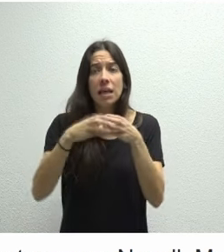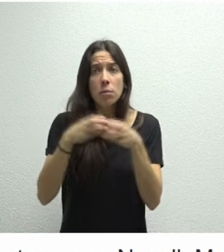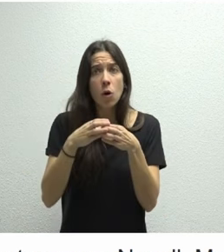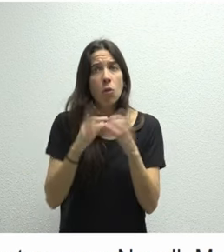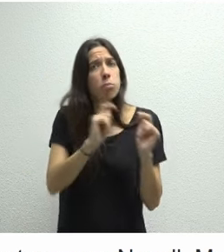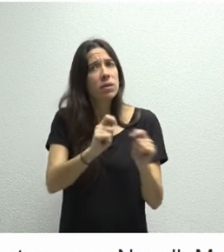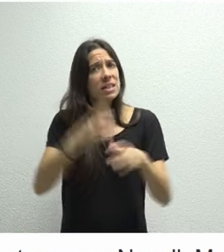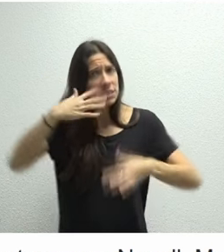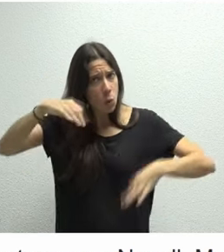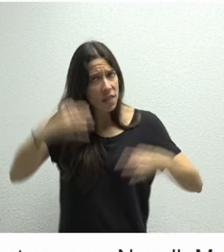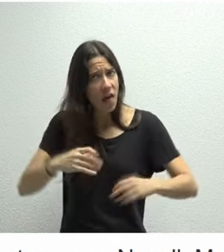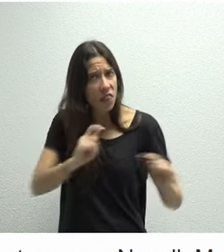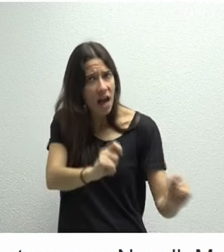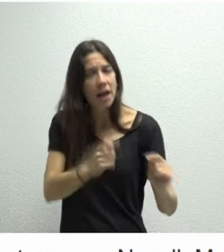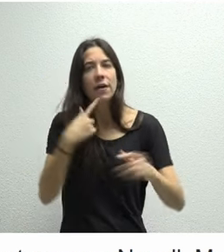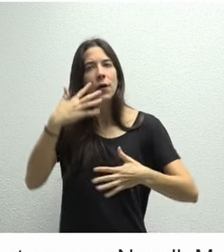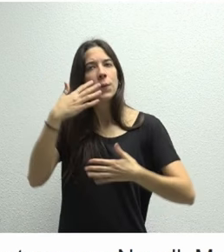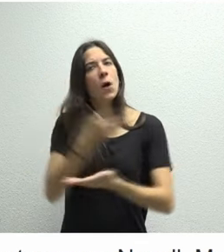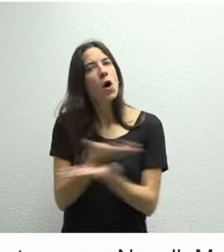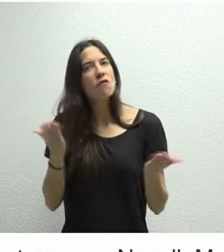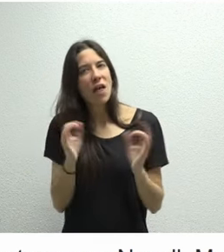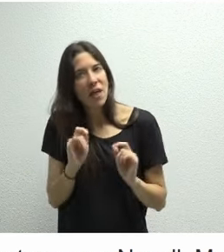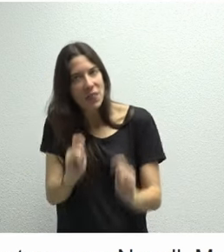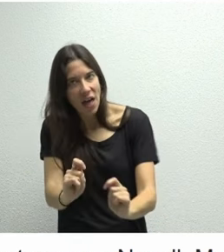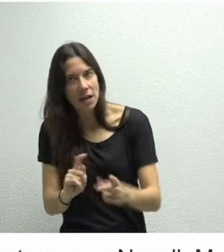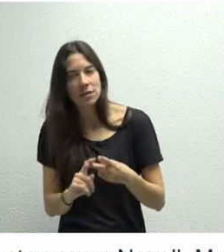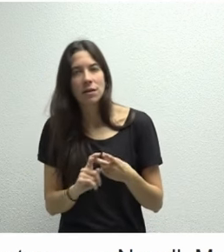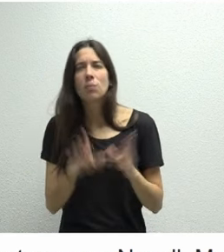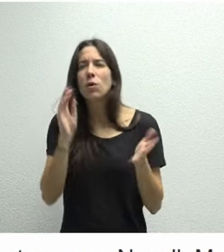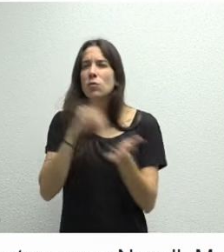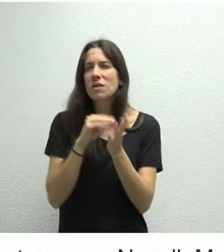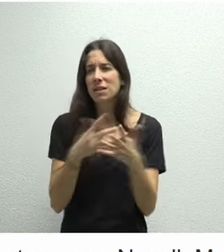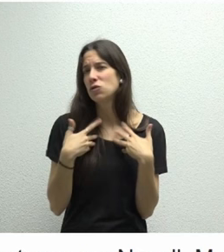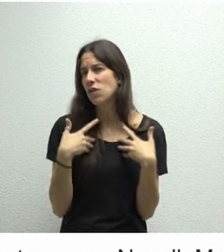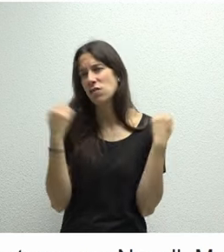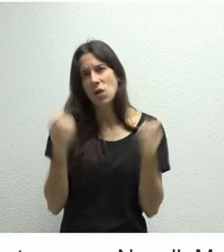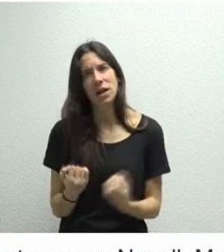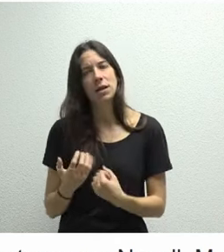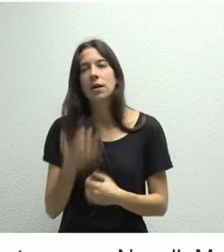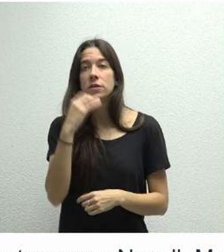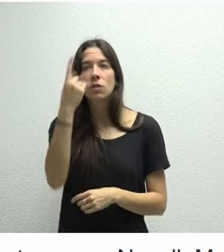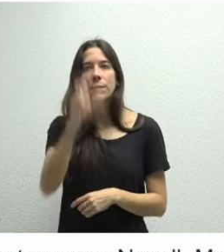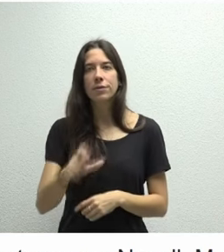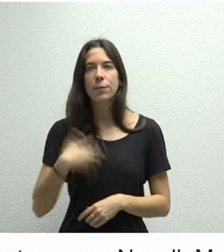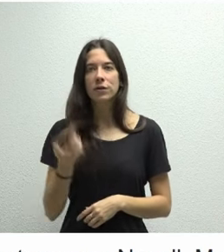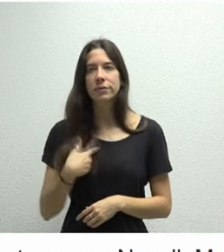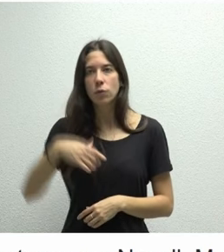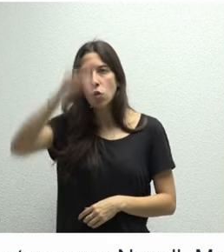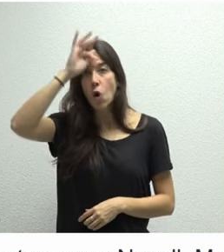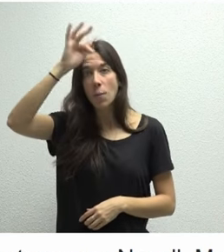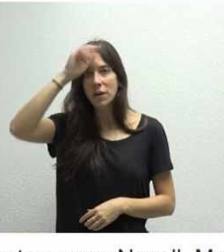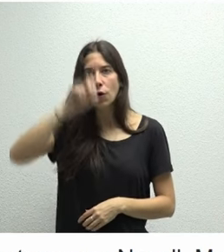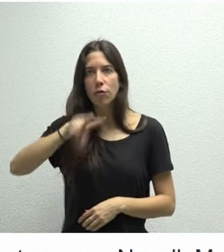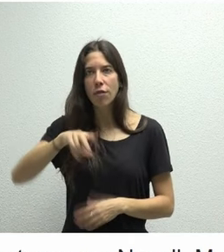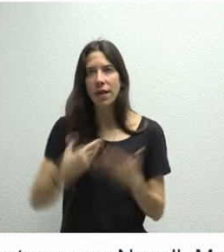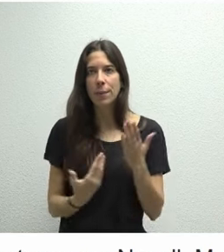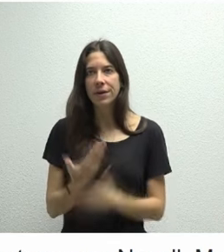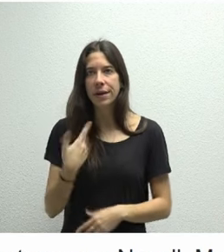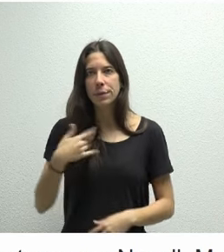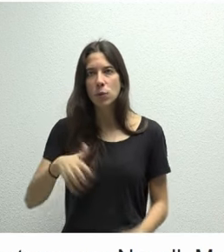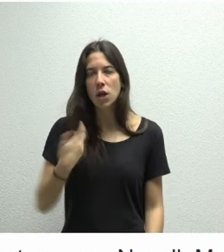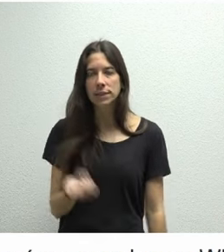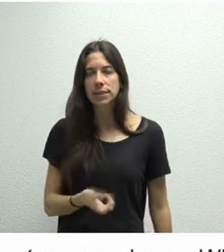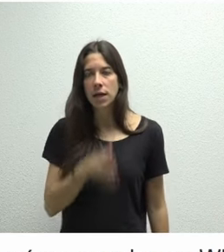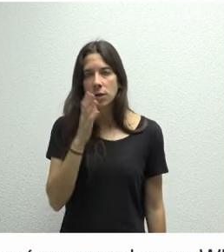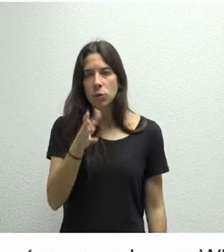seguridad y le vamos a dar confianza eh se pasa muy mal cuando alguien te molesta un domingo a las 12 de la mañana por una